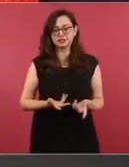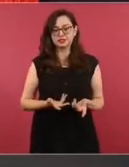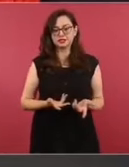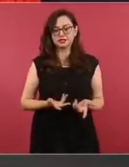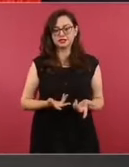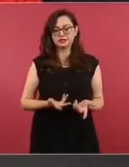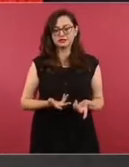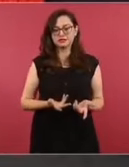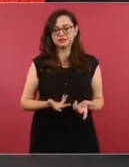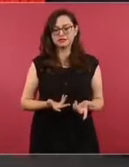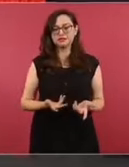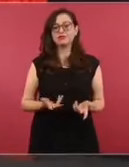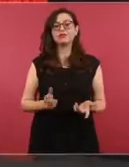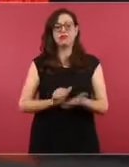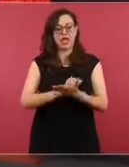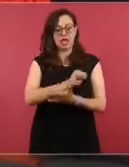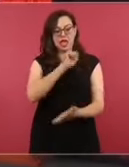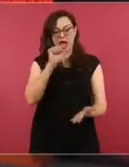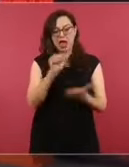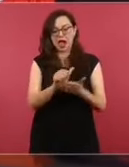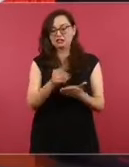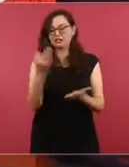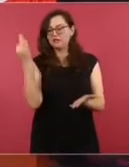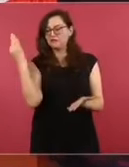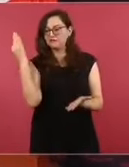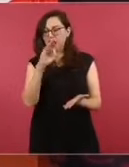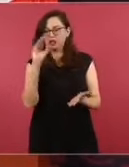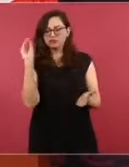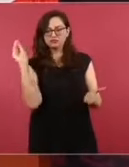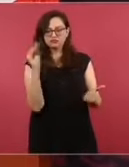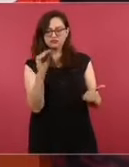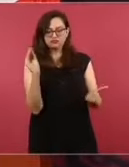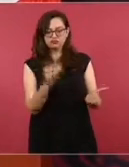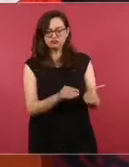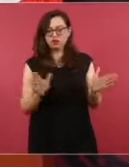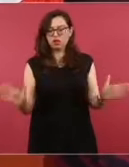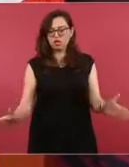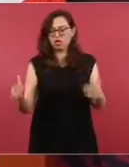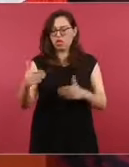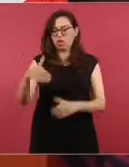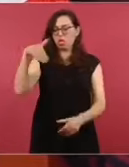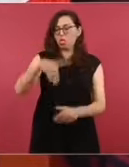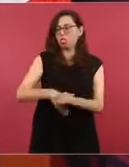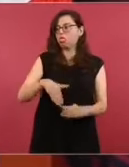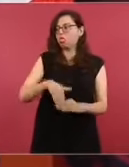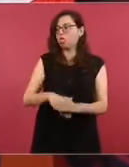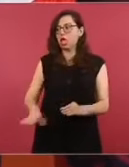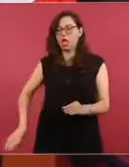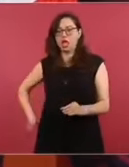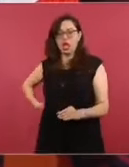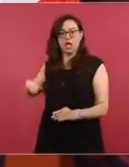de falsificación de actas, de relleno de urnas,